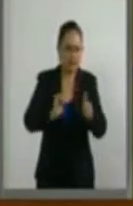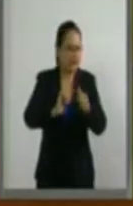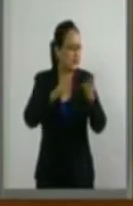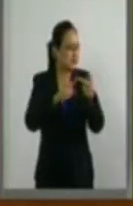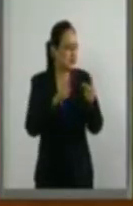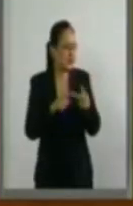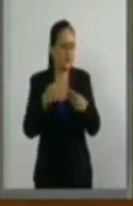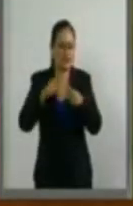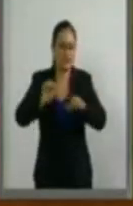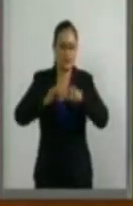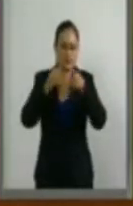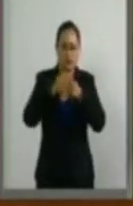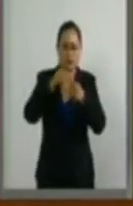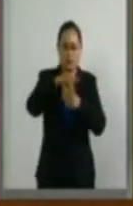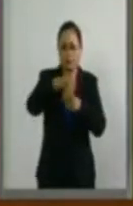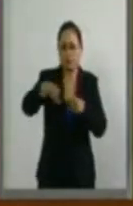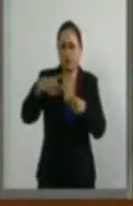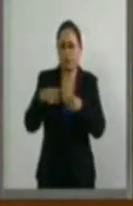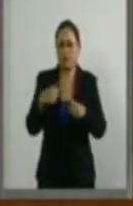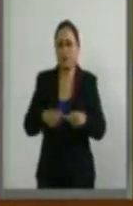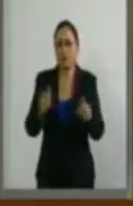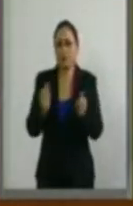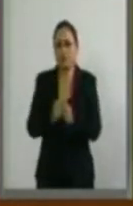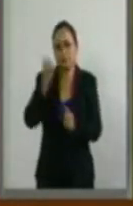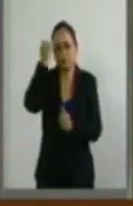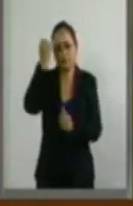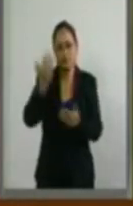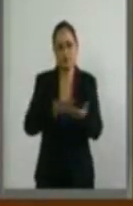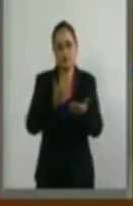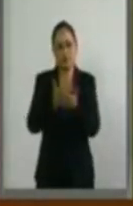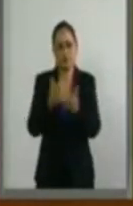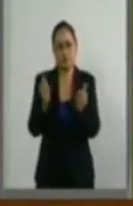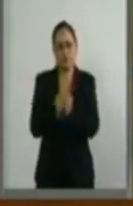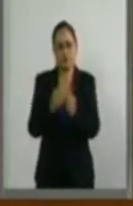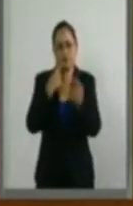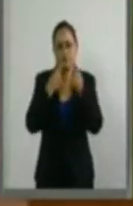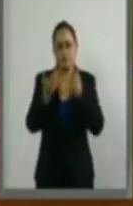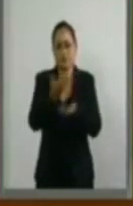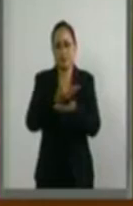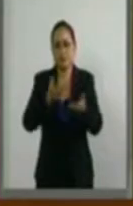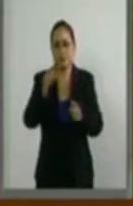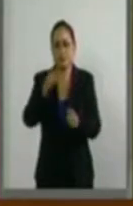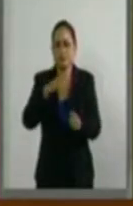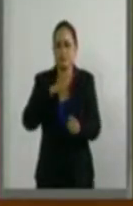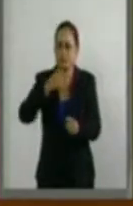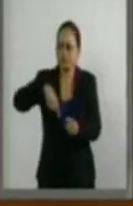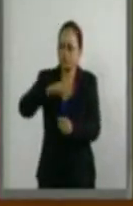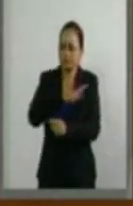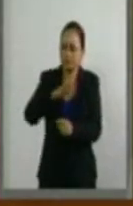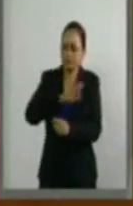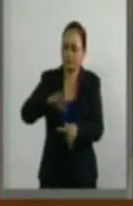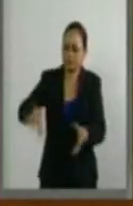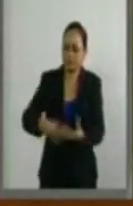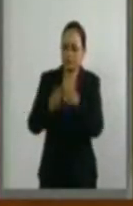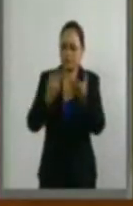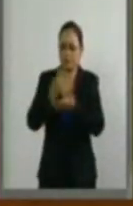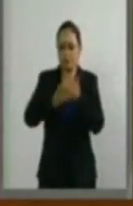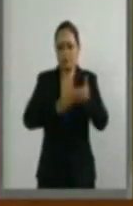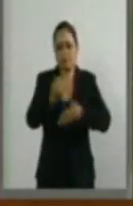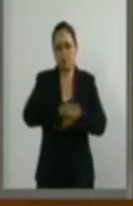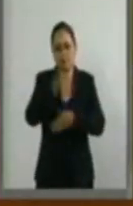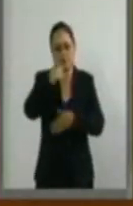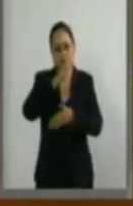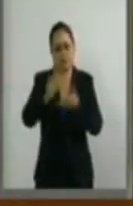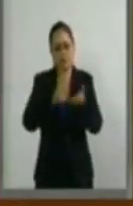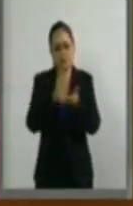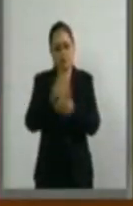civil. Con las iniciativas emanadas del diálogo, logramos construir el proyecto de Ley General de Cultura